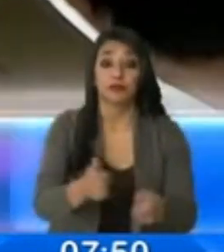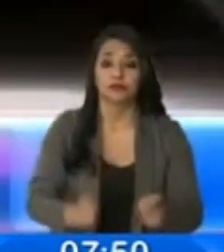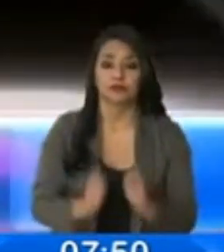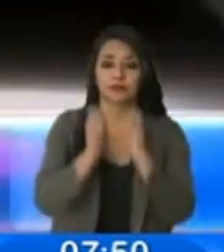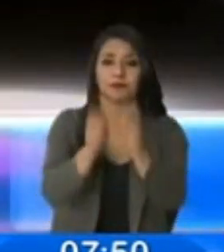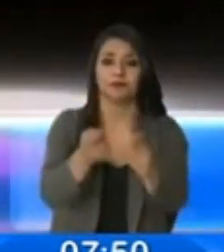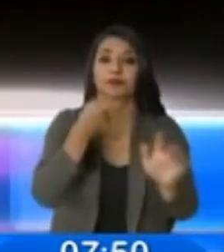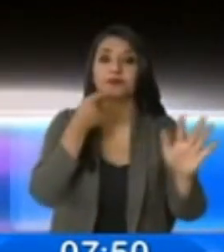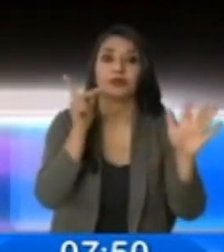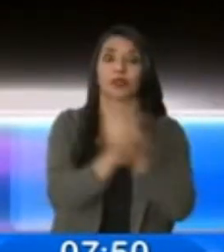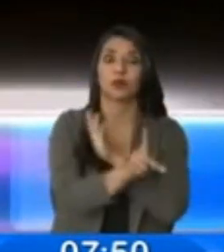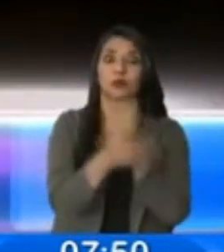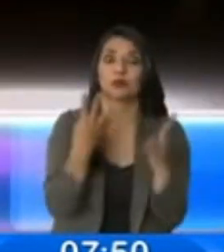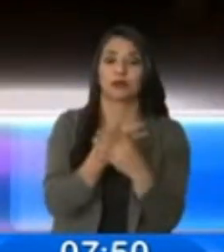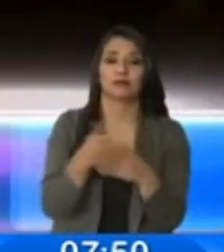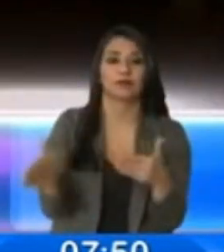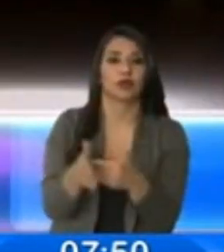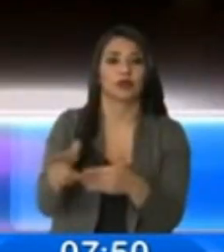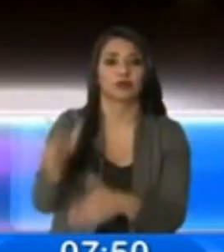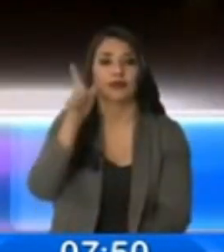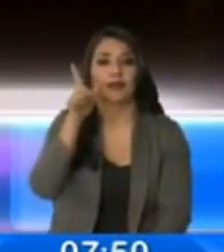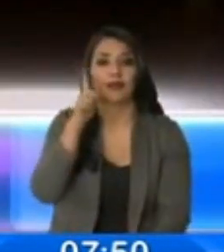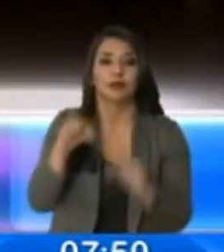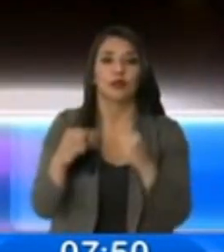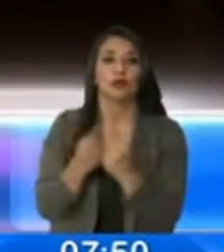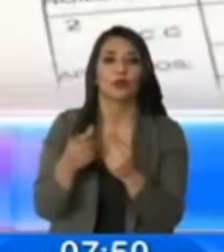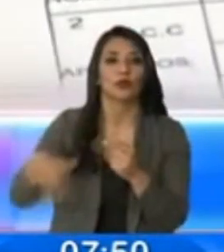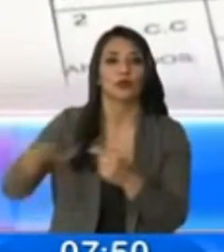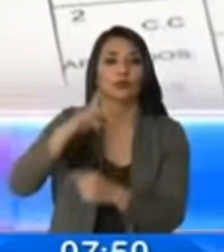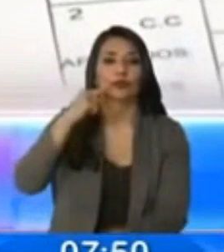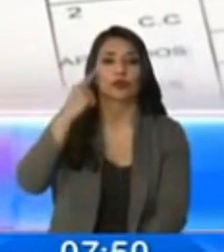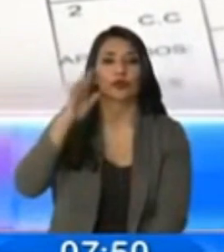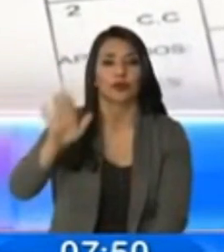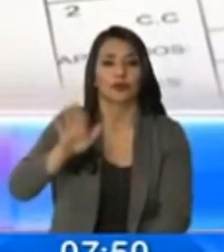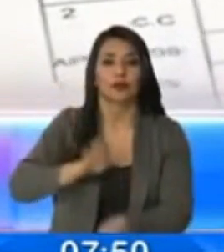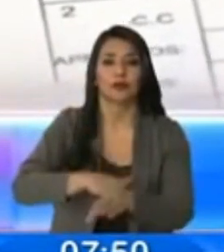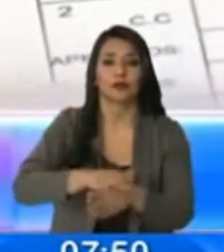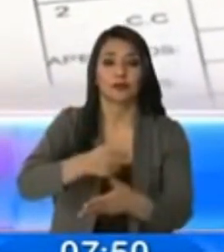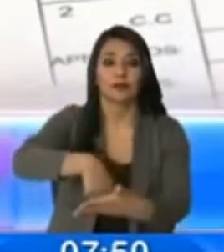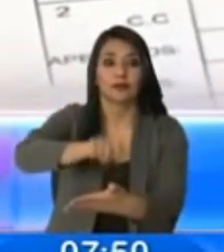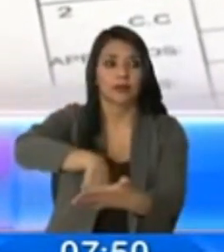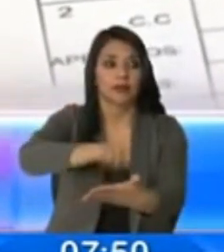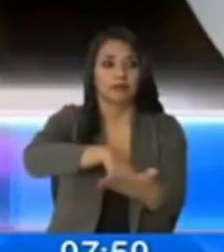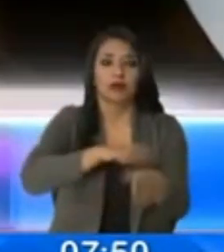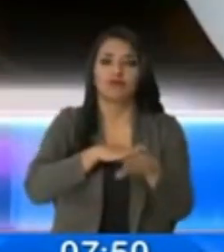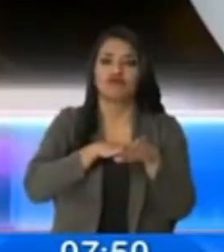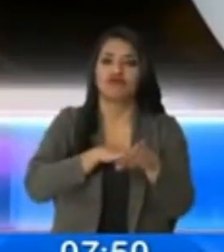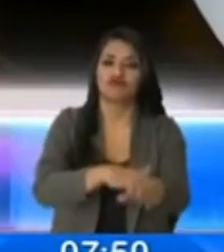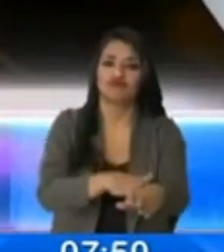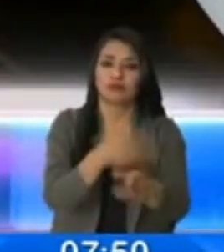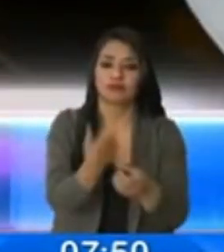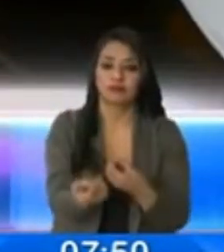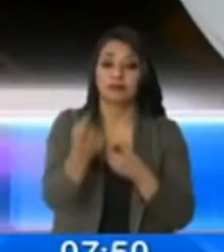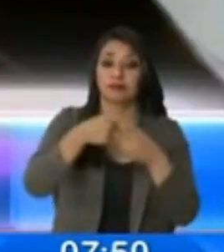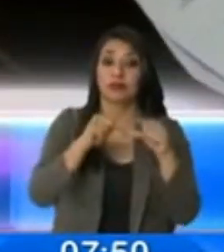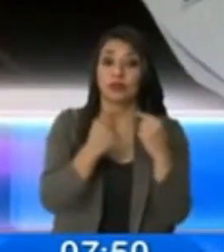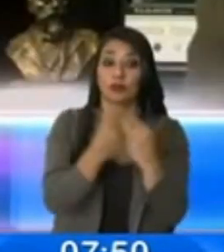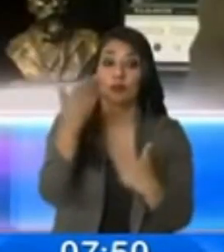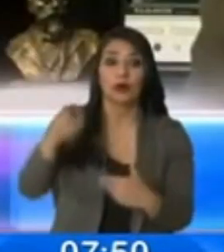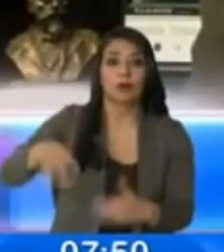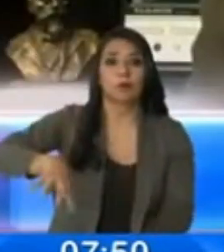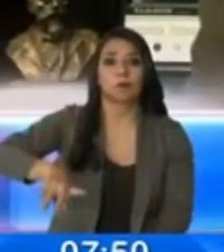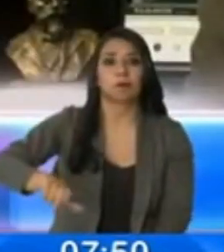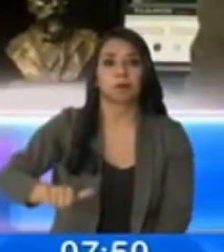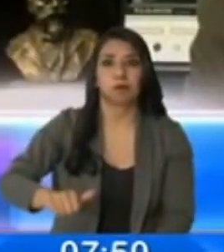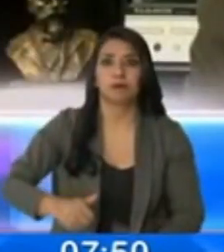presentarán una demanda penal en contra de los dirigentes correístas por el supuesto robo de las firmas que respaldarían la reinscripción del movimiento.